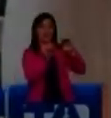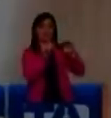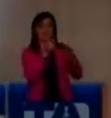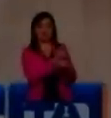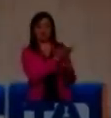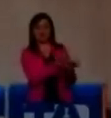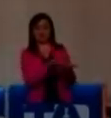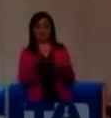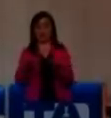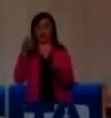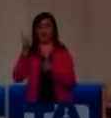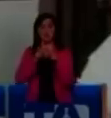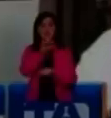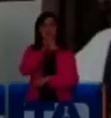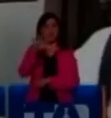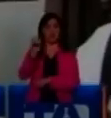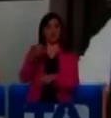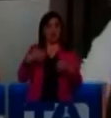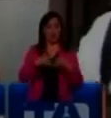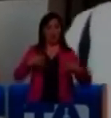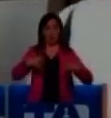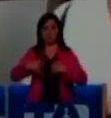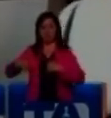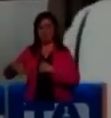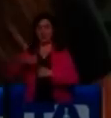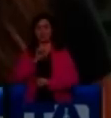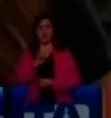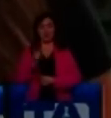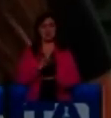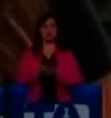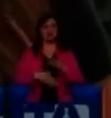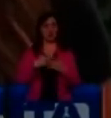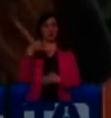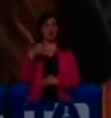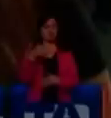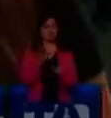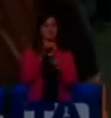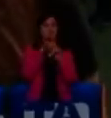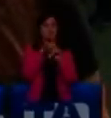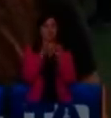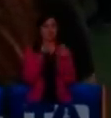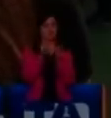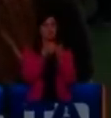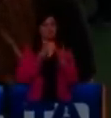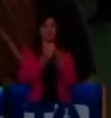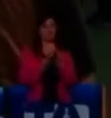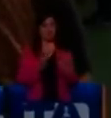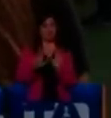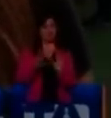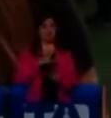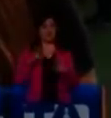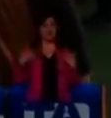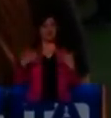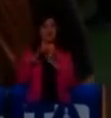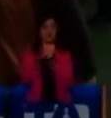la originalidad de los 130 stands que aquí se instalaron. Ha venido un montón de gente, pero todo el mundo está con una felicidad